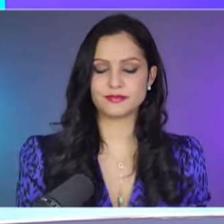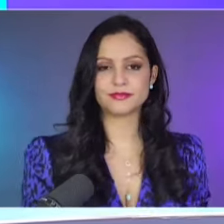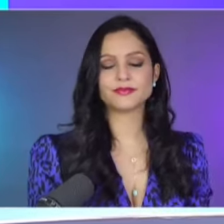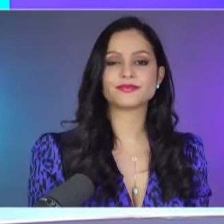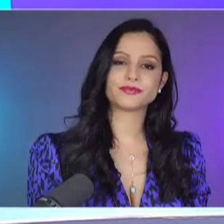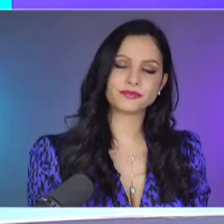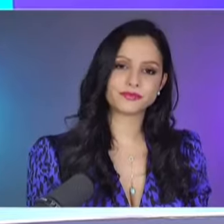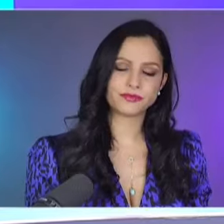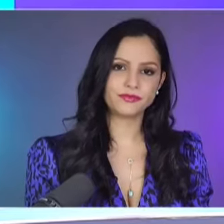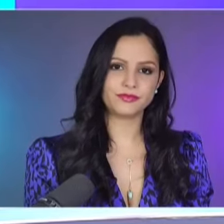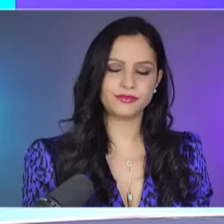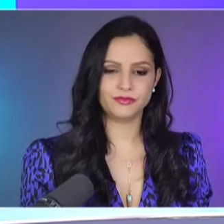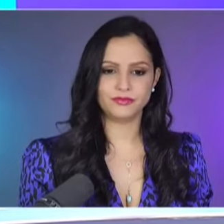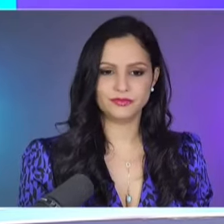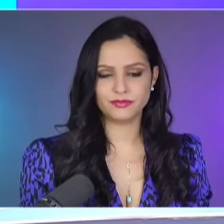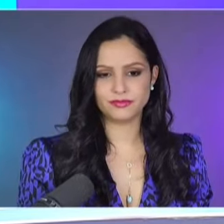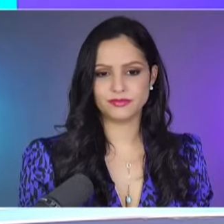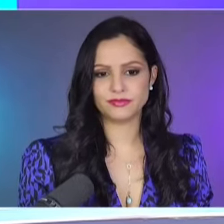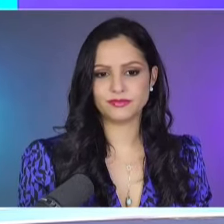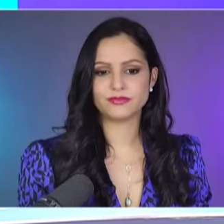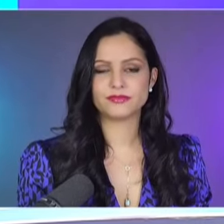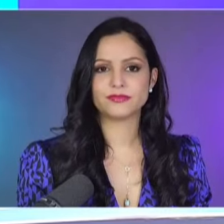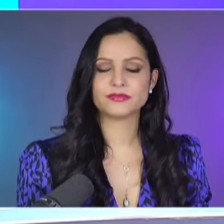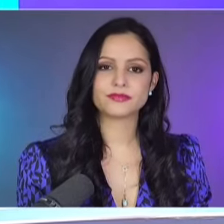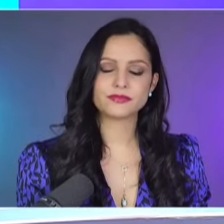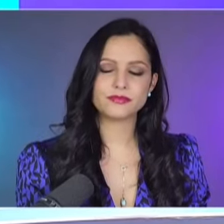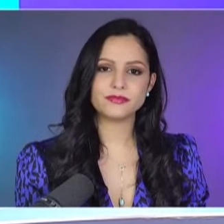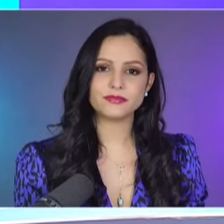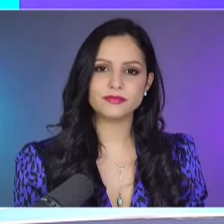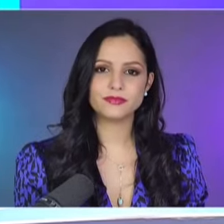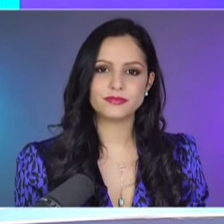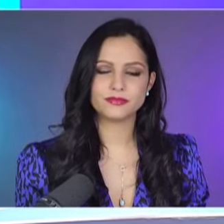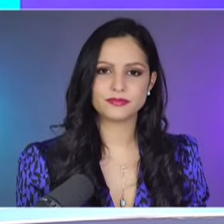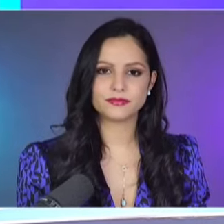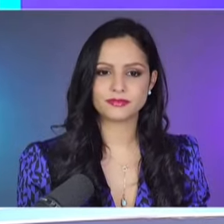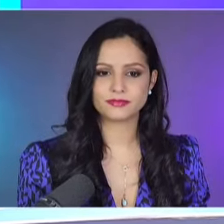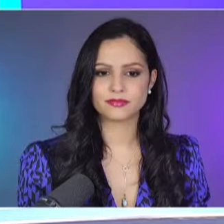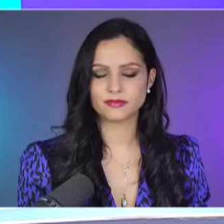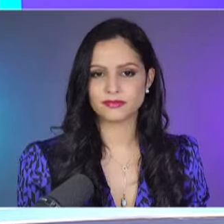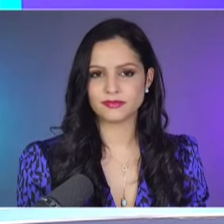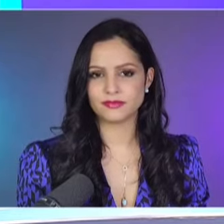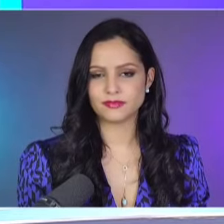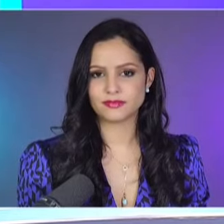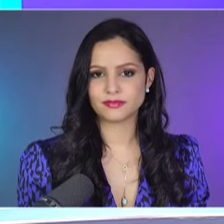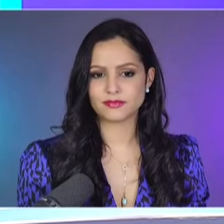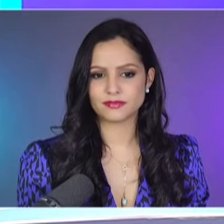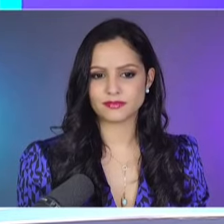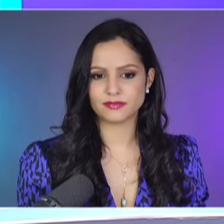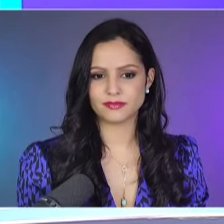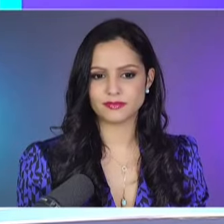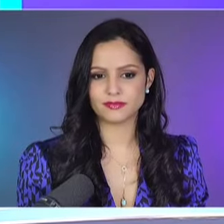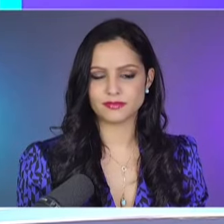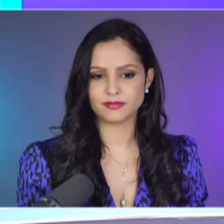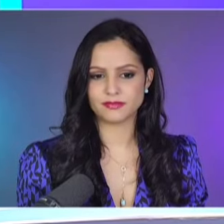dieron las gracias por el triunfo, él dijo, el pueblo dominicano ha reconocido nuestra gestión y por eso votó por nosotros.